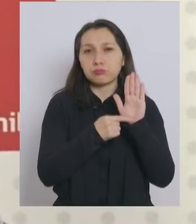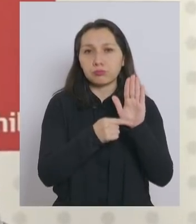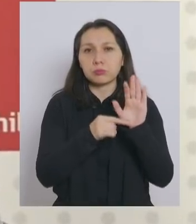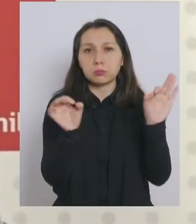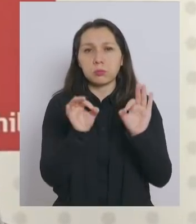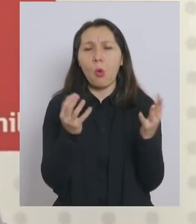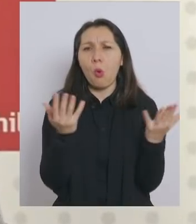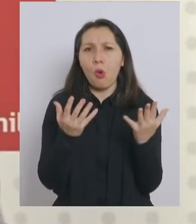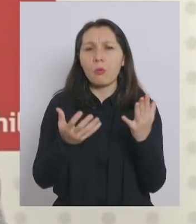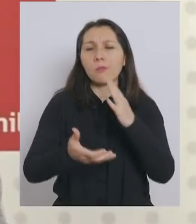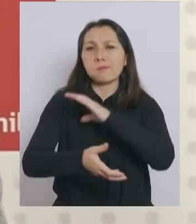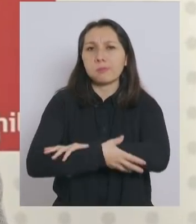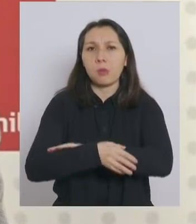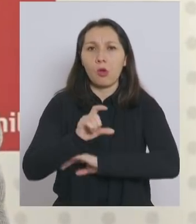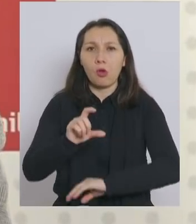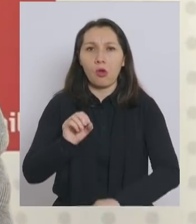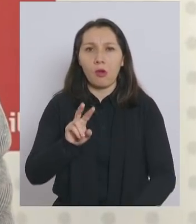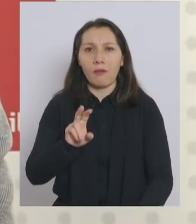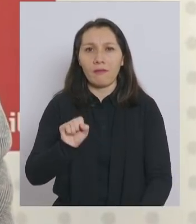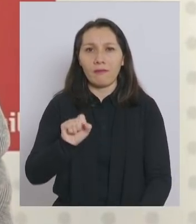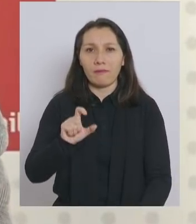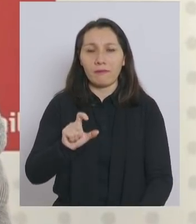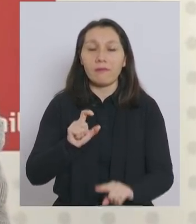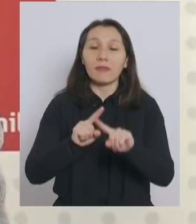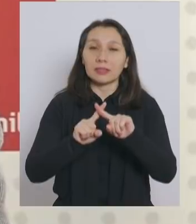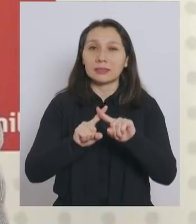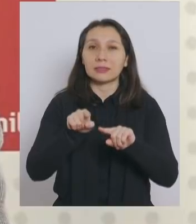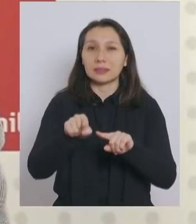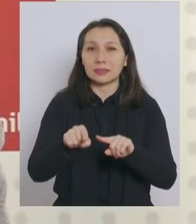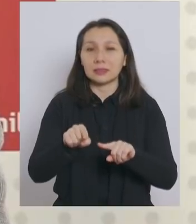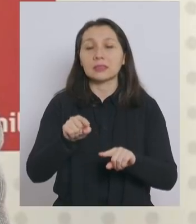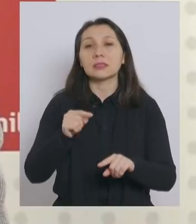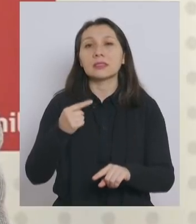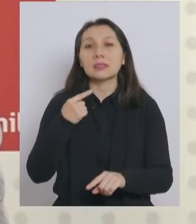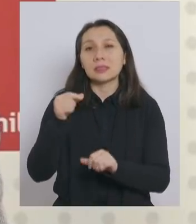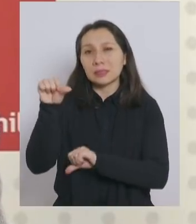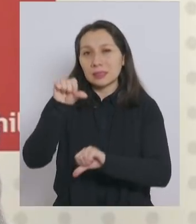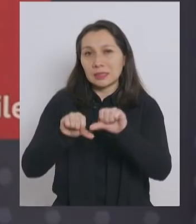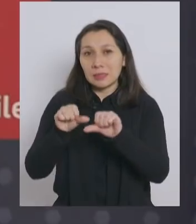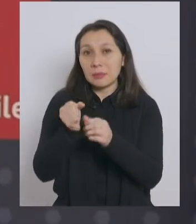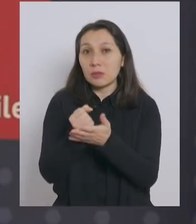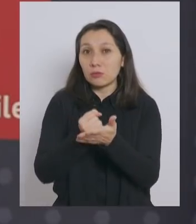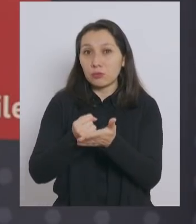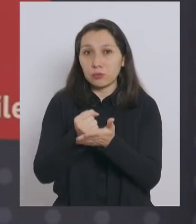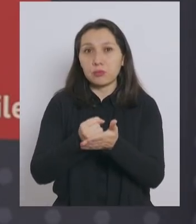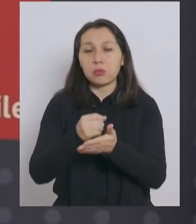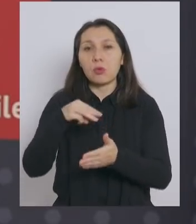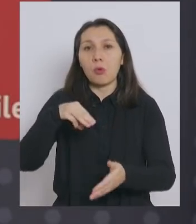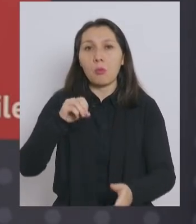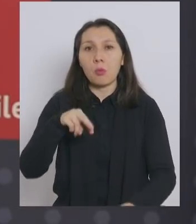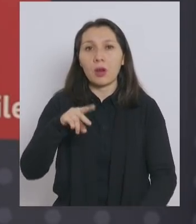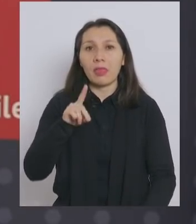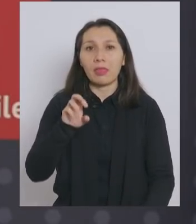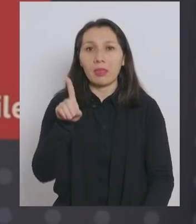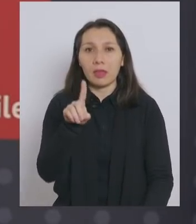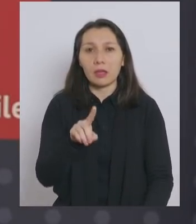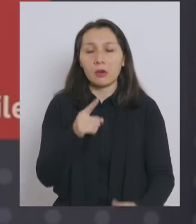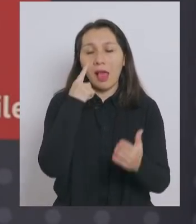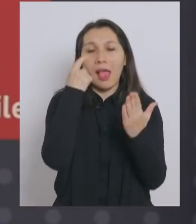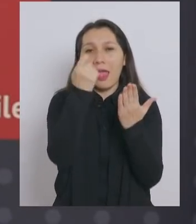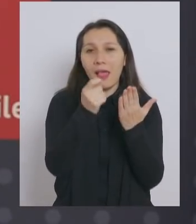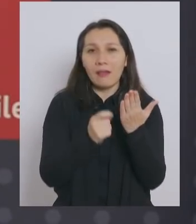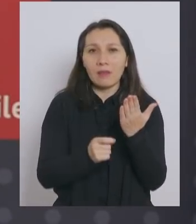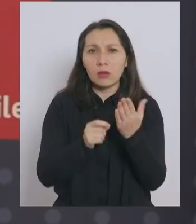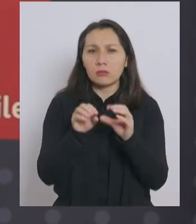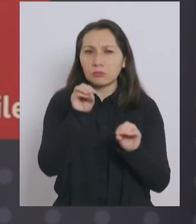detalles del mecanismo COVAX. El químico farmacéutico QF José Crisóstomo Landeros, evaluador de la sección de registro de